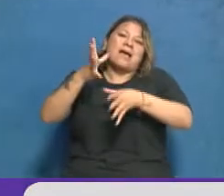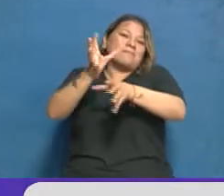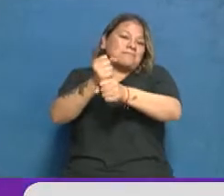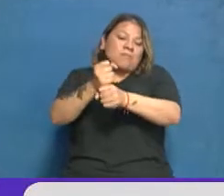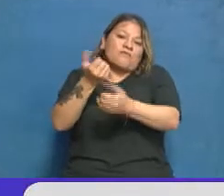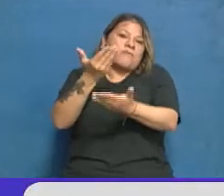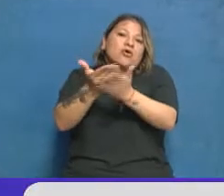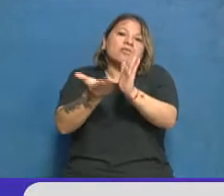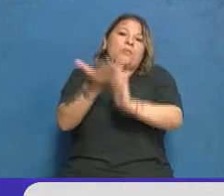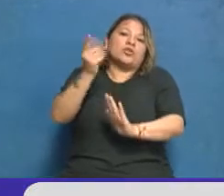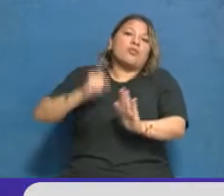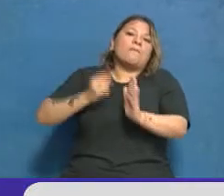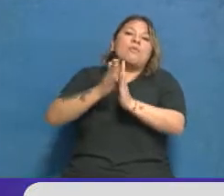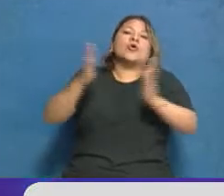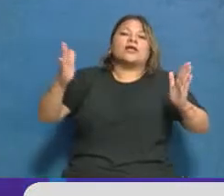anual.